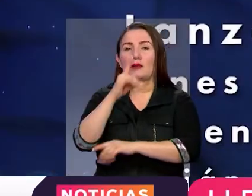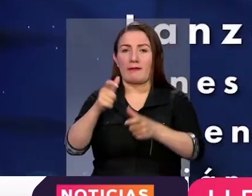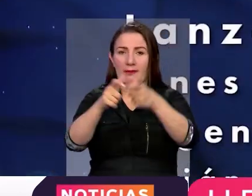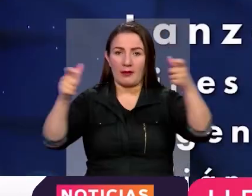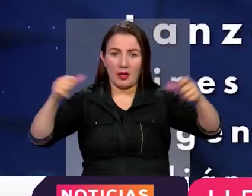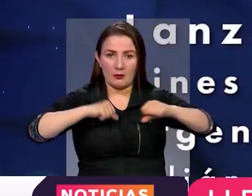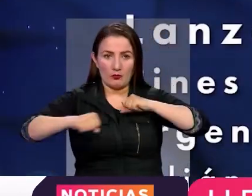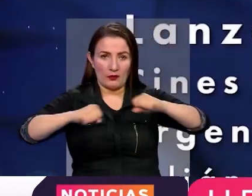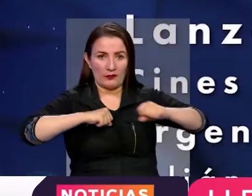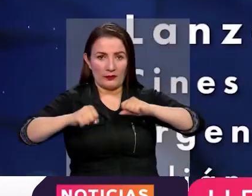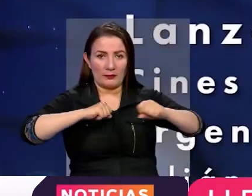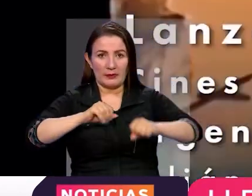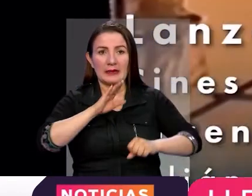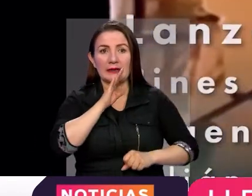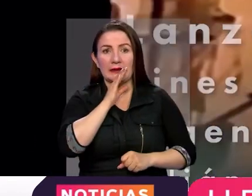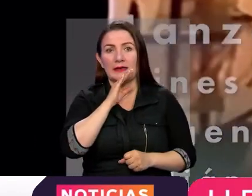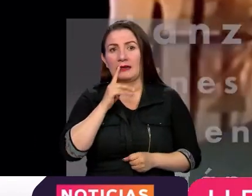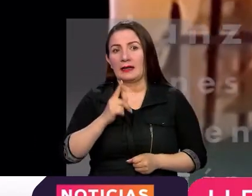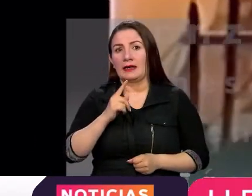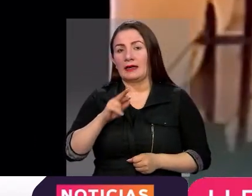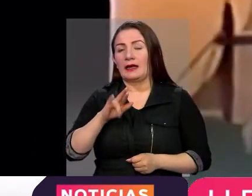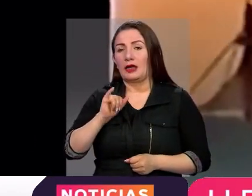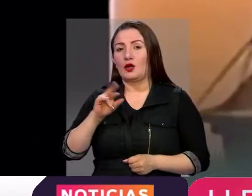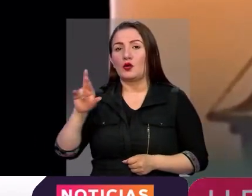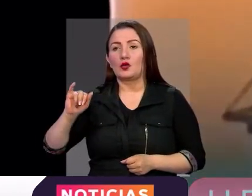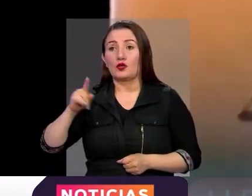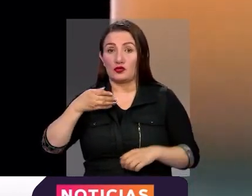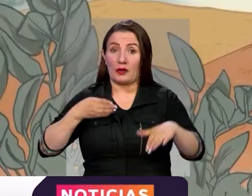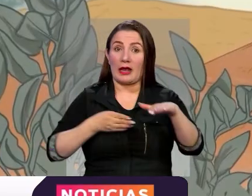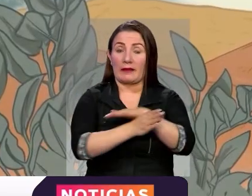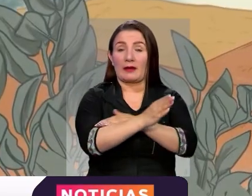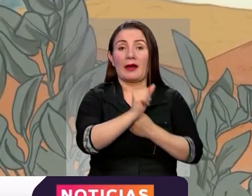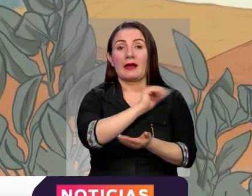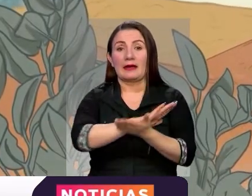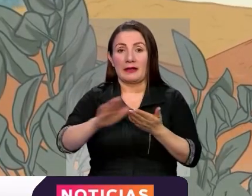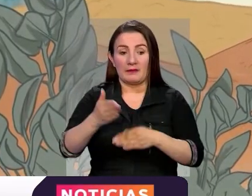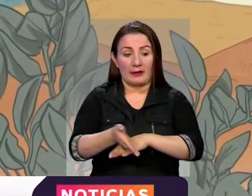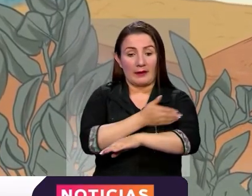Movimiento, dirigida por Kiro Russo. La entrada es libre, reclamando boleta en la taquilla.